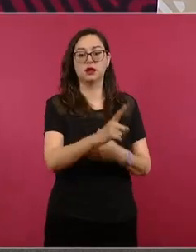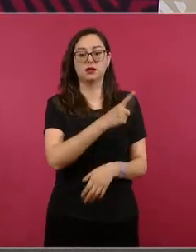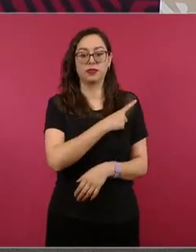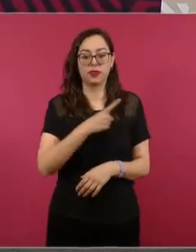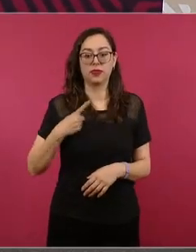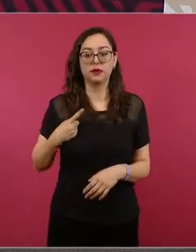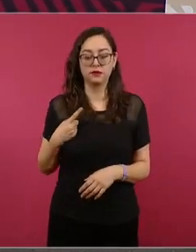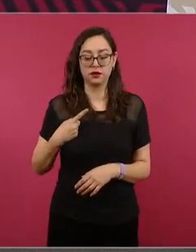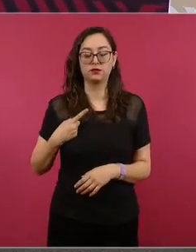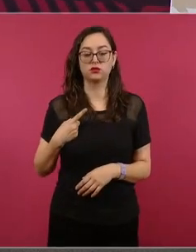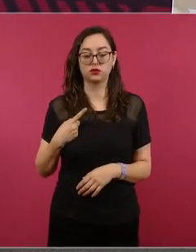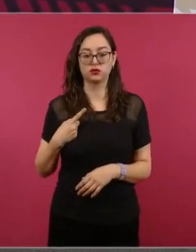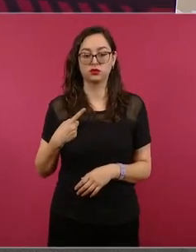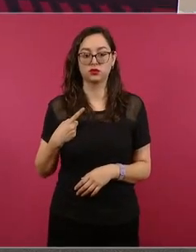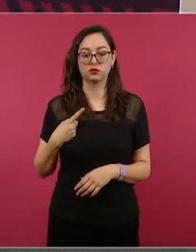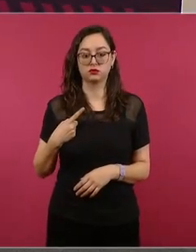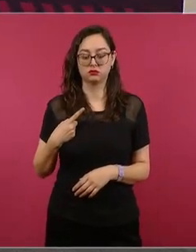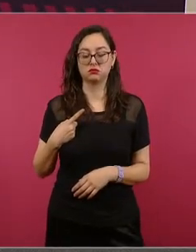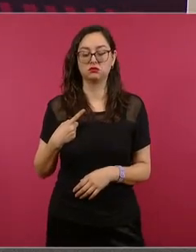Y lo hacemos.